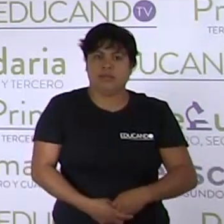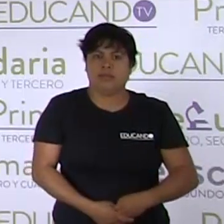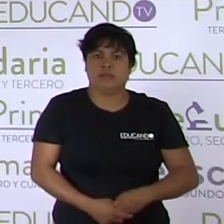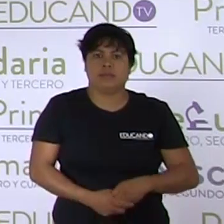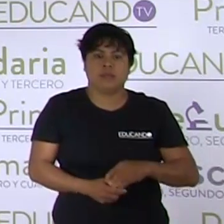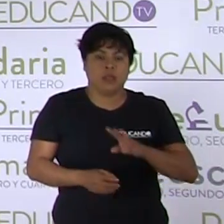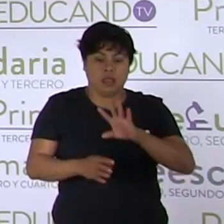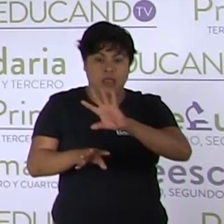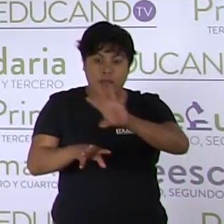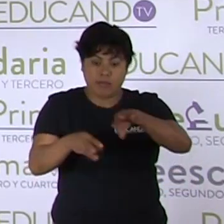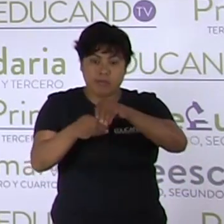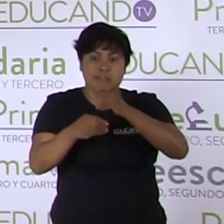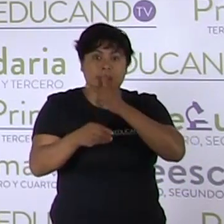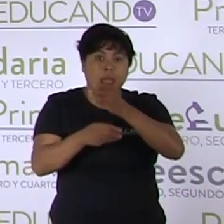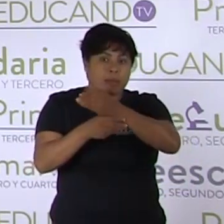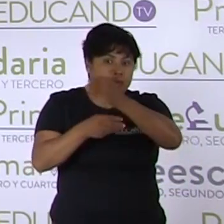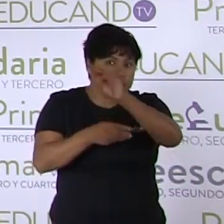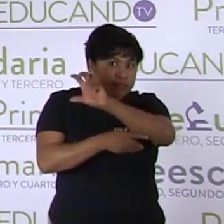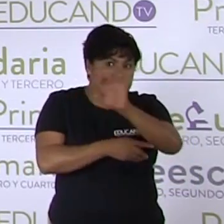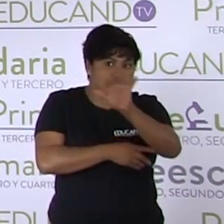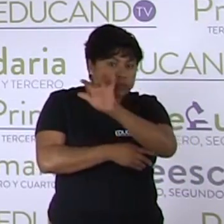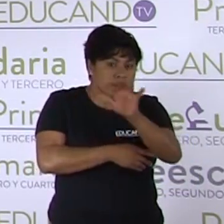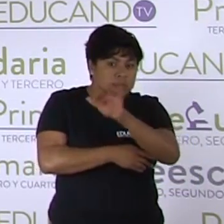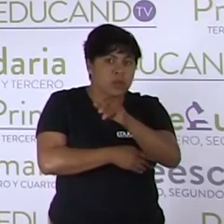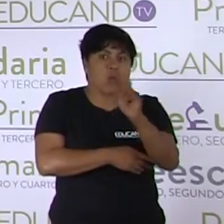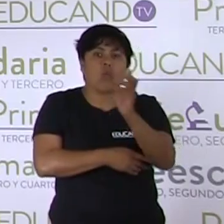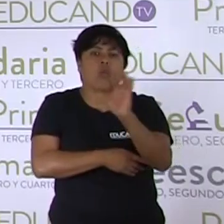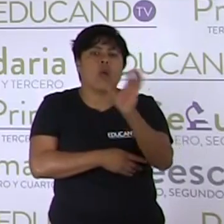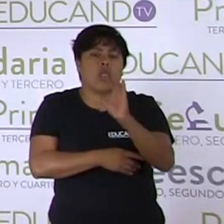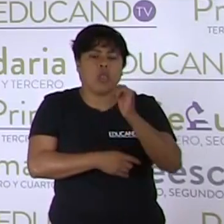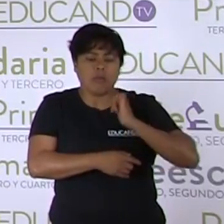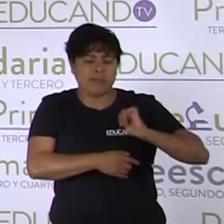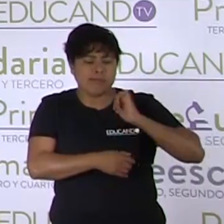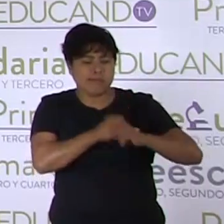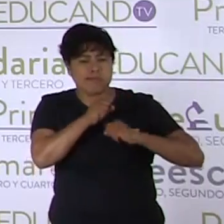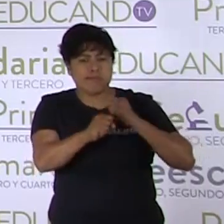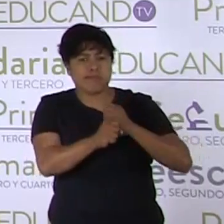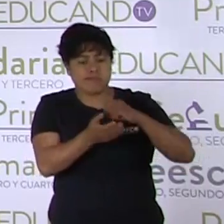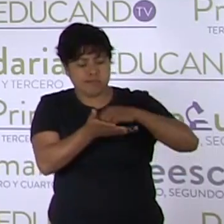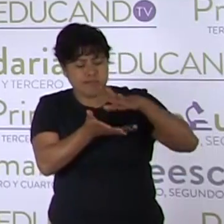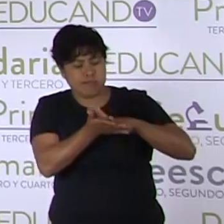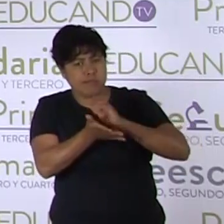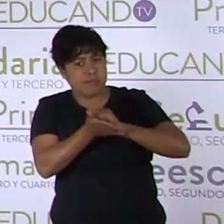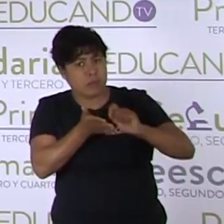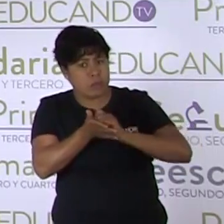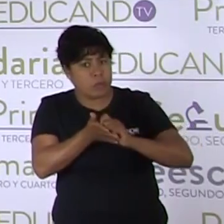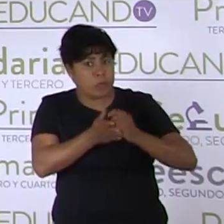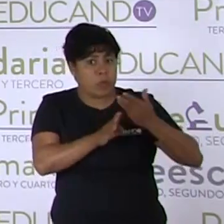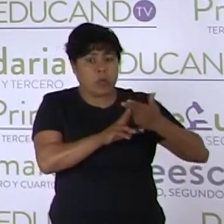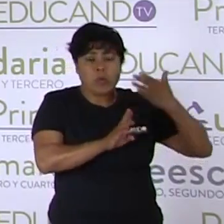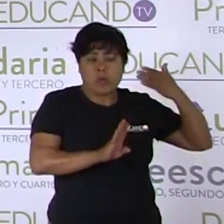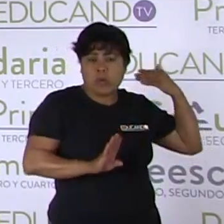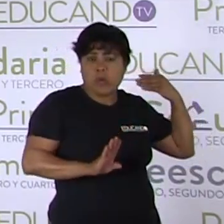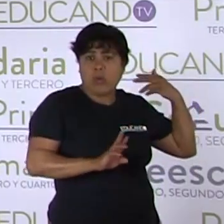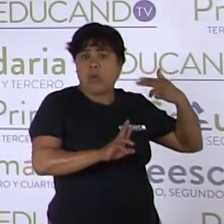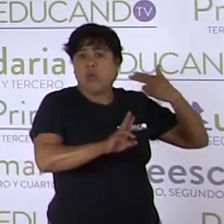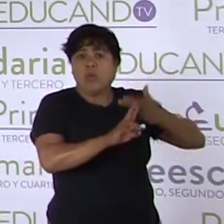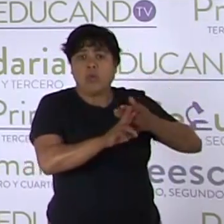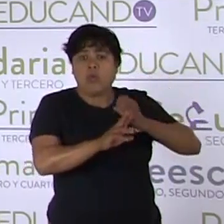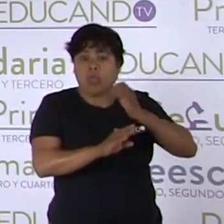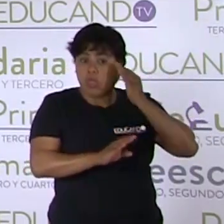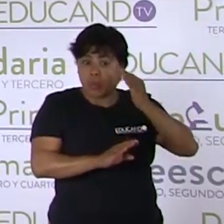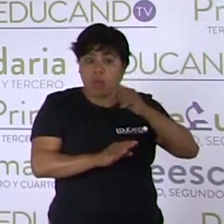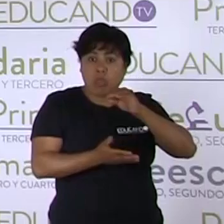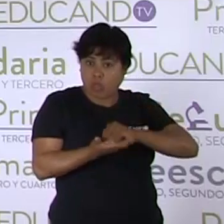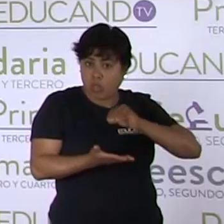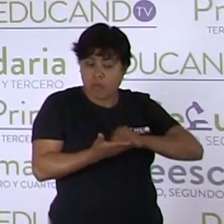El contexto, en qué época, en qué momento, o bien se mantiene a lo largo del tiempo y de